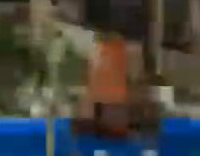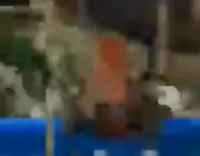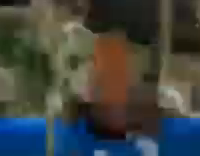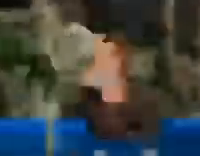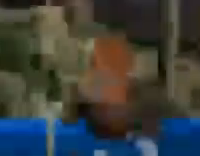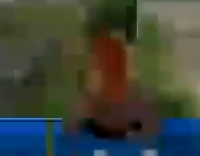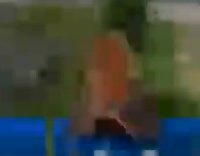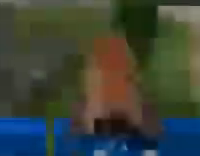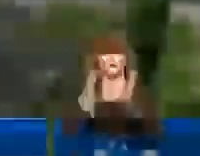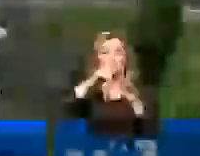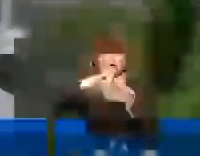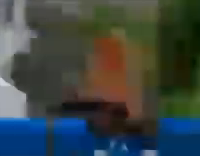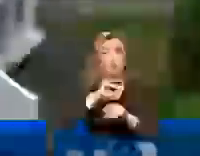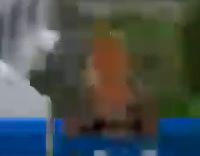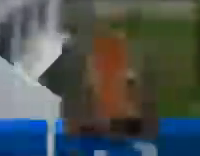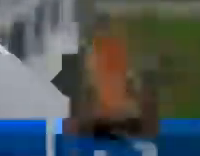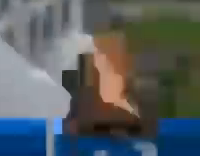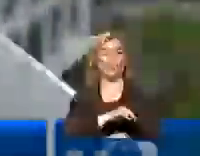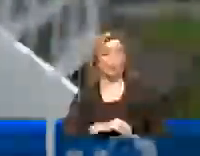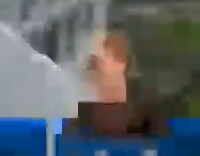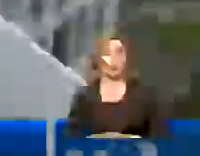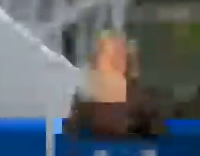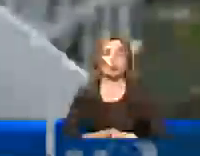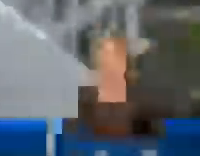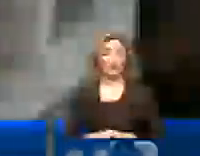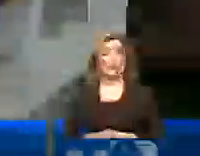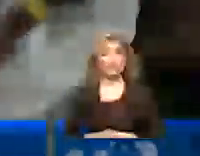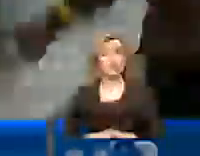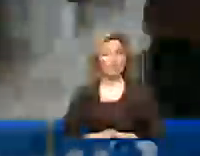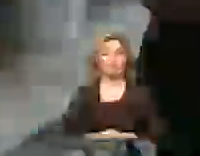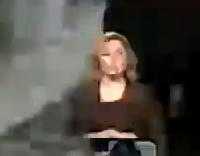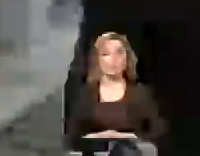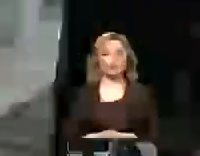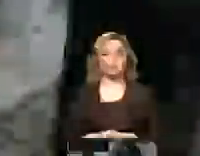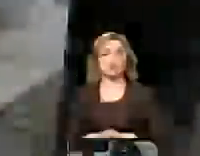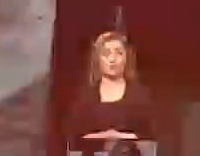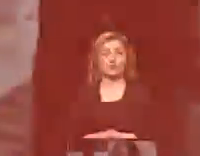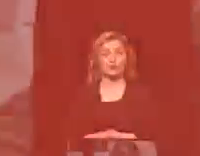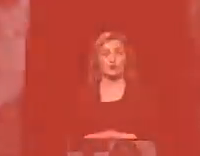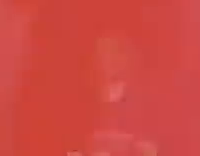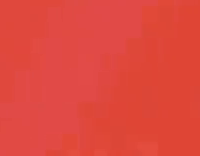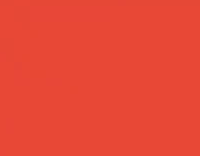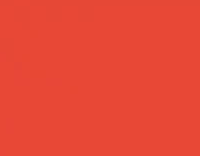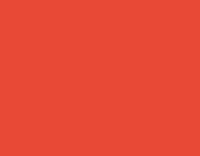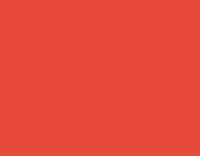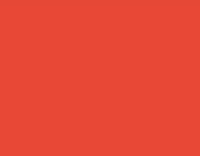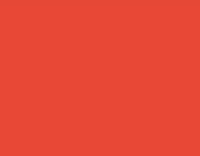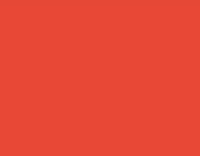cementerio municipal. En Sixi, provincia de La Suay, Iván Rodríguez, 24 horas.